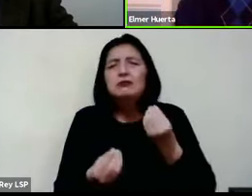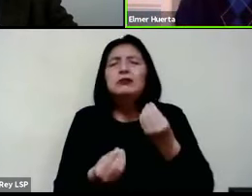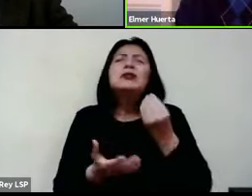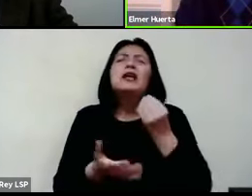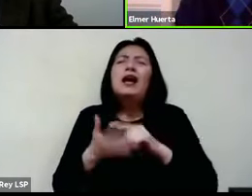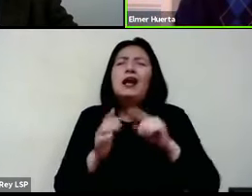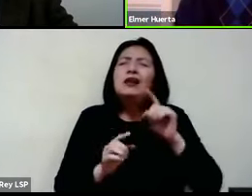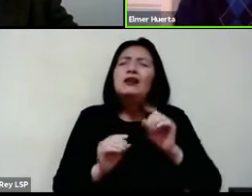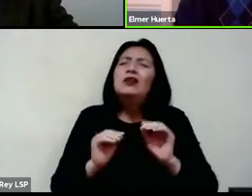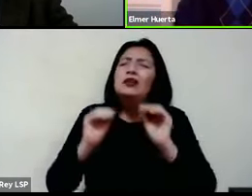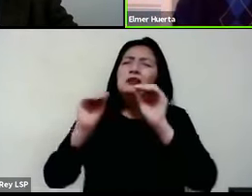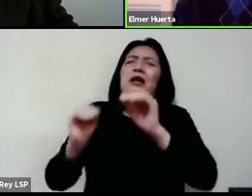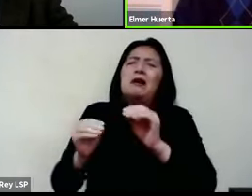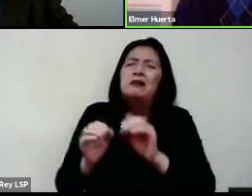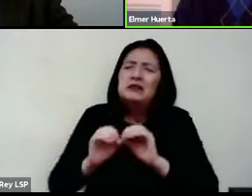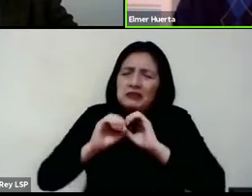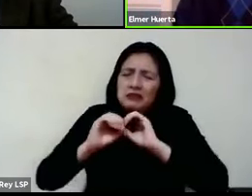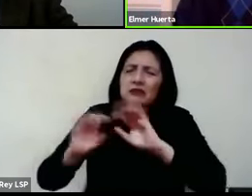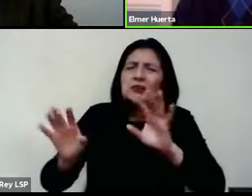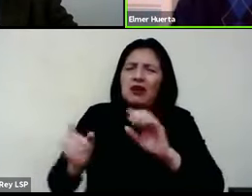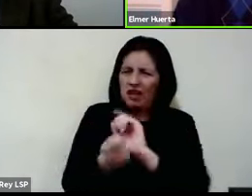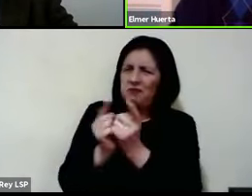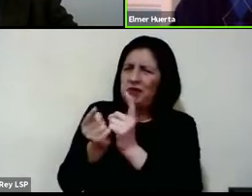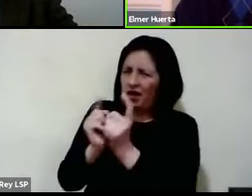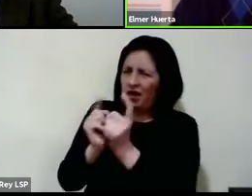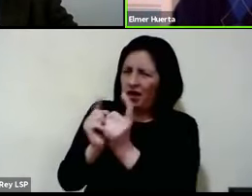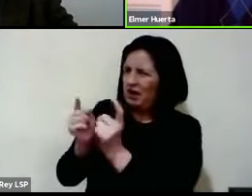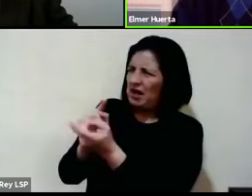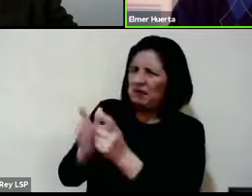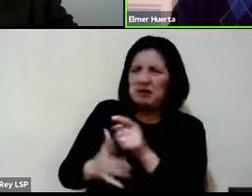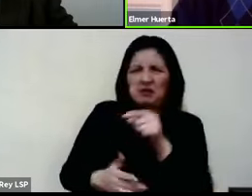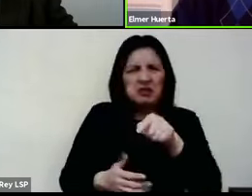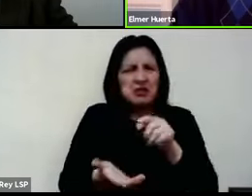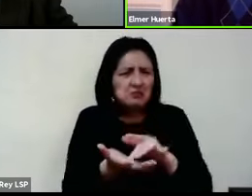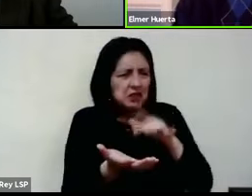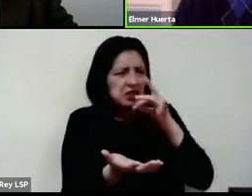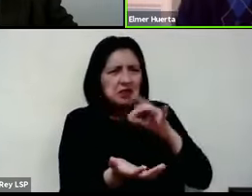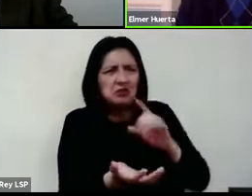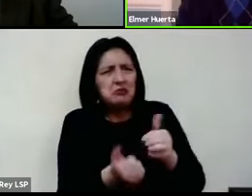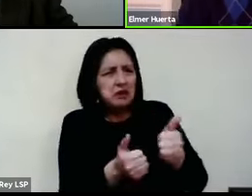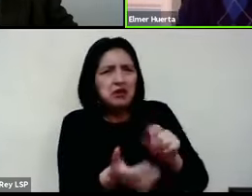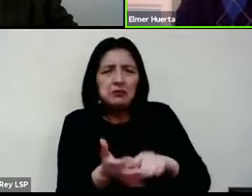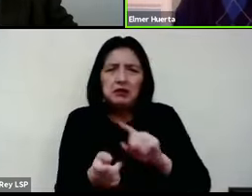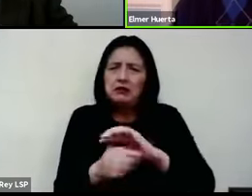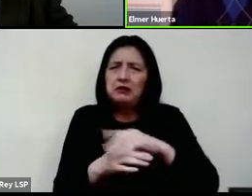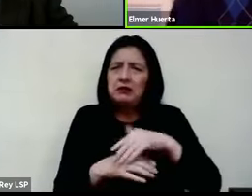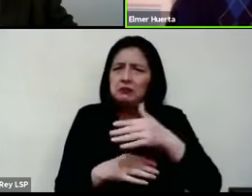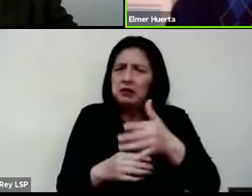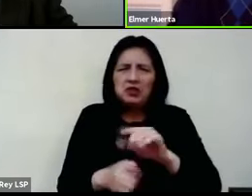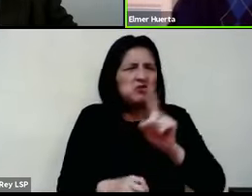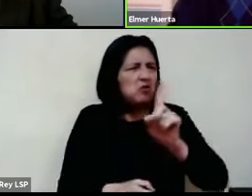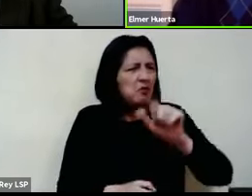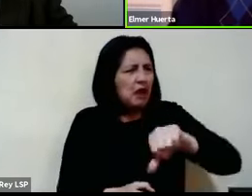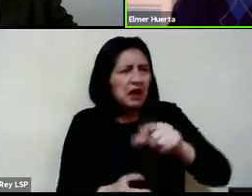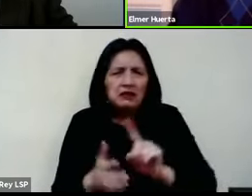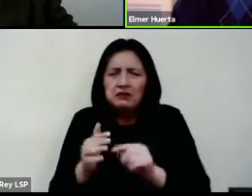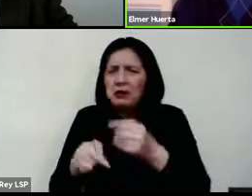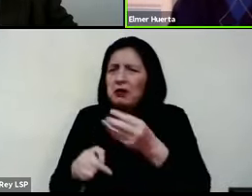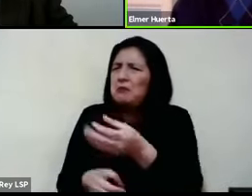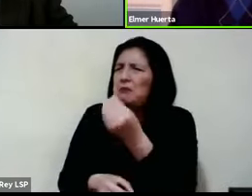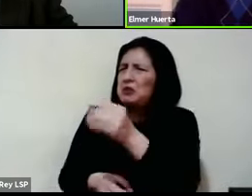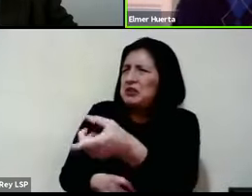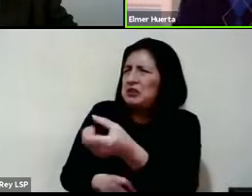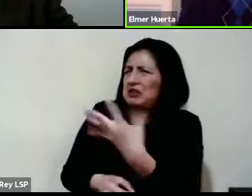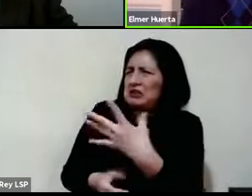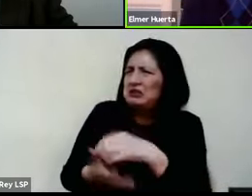sale de que cambia la situación, de que este medicamento es bueno, pero decían que era malo, ¿por qué decían de que